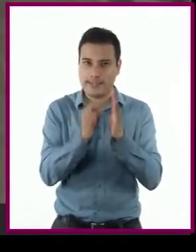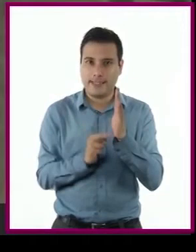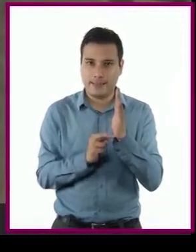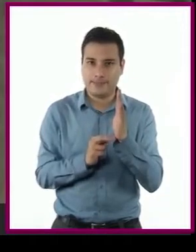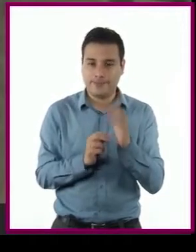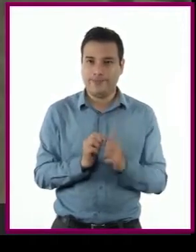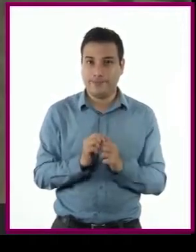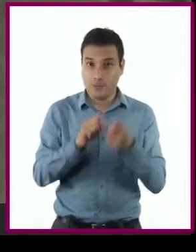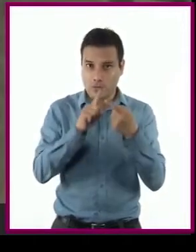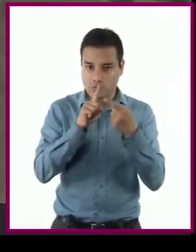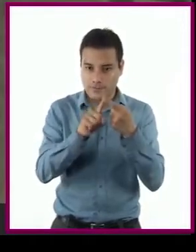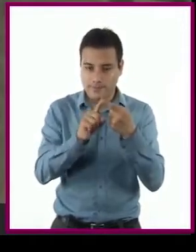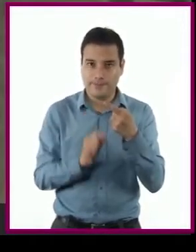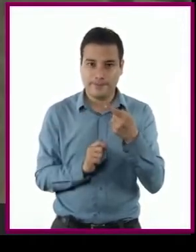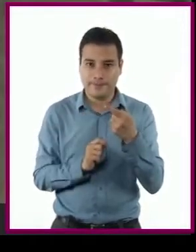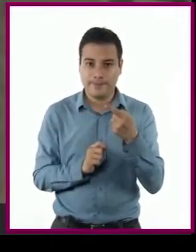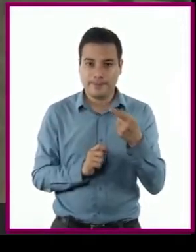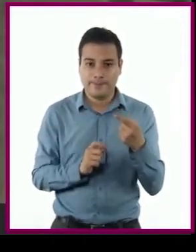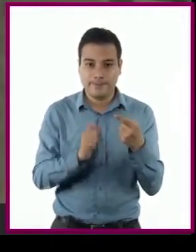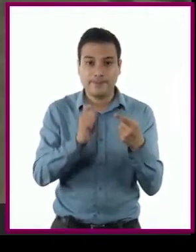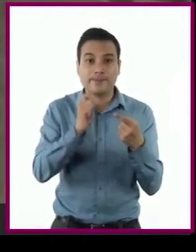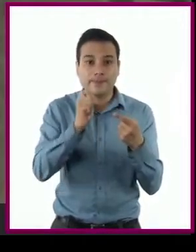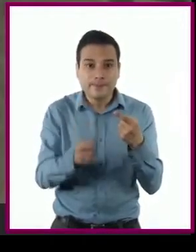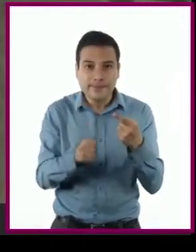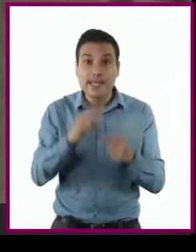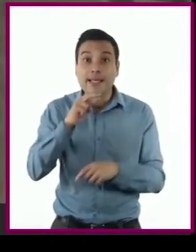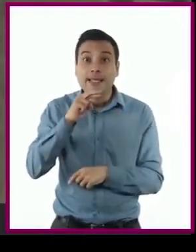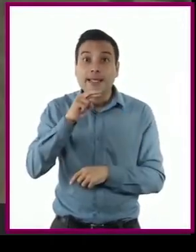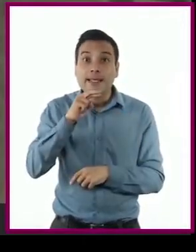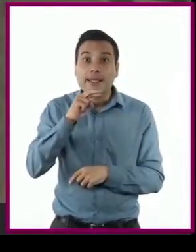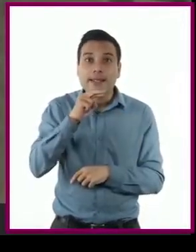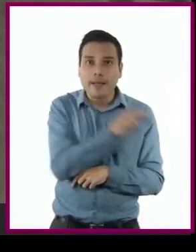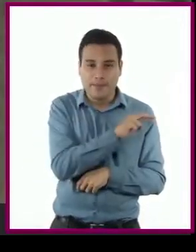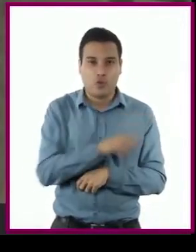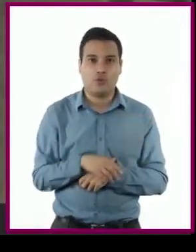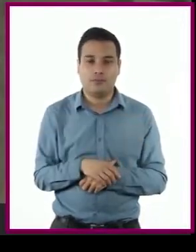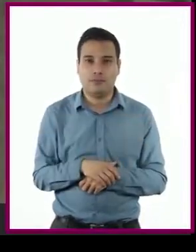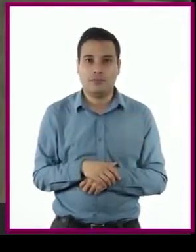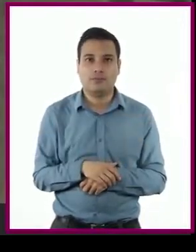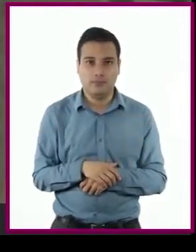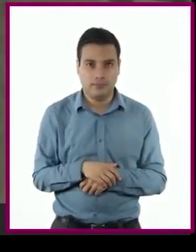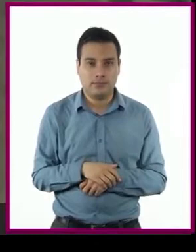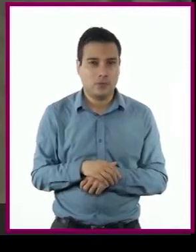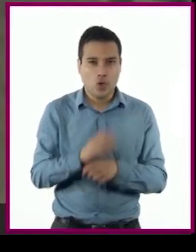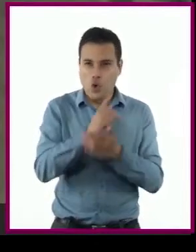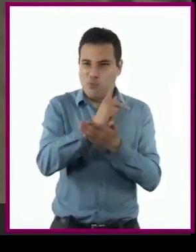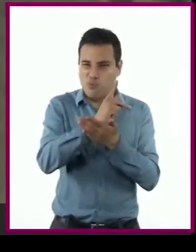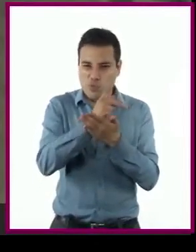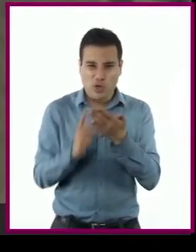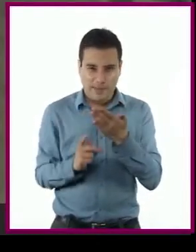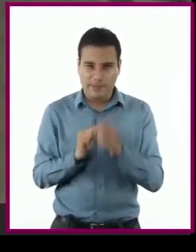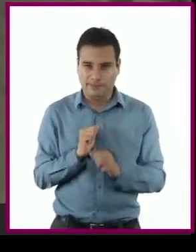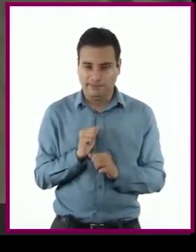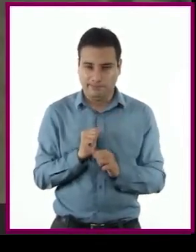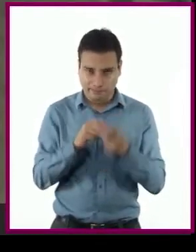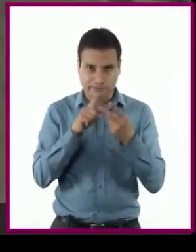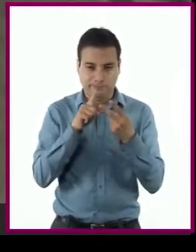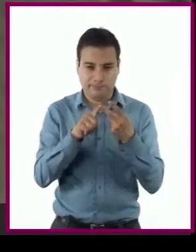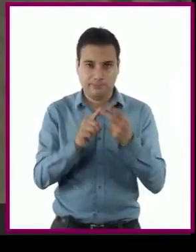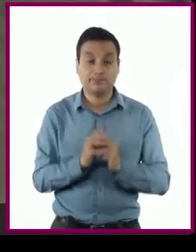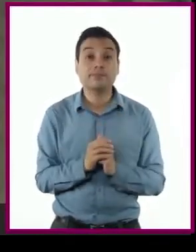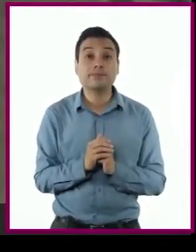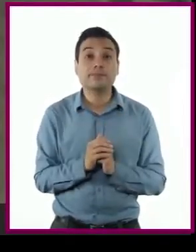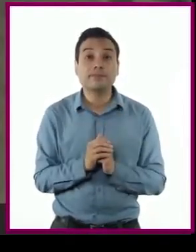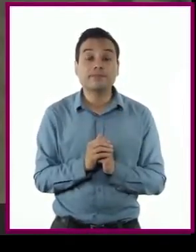1. Ser suficientemente rápido ejecutando cualquier programa. And 2. Disponer